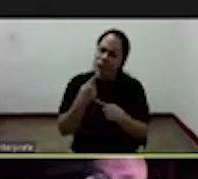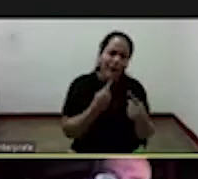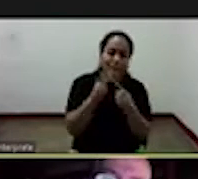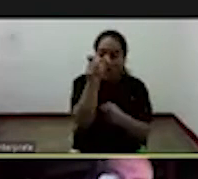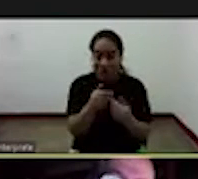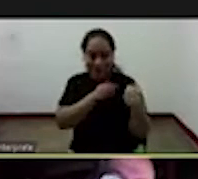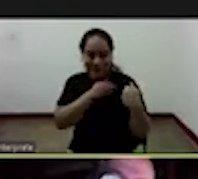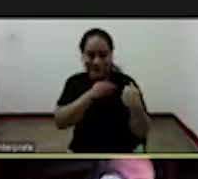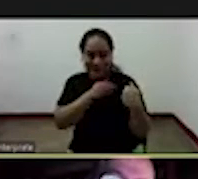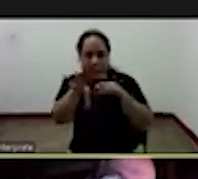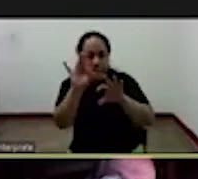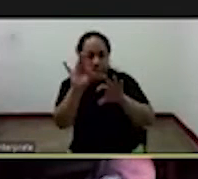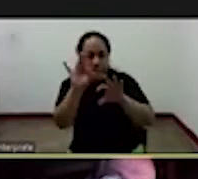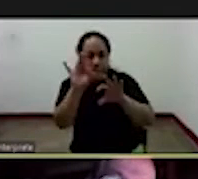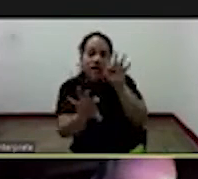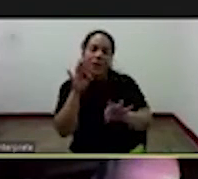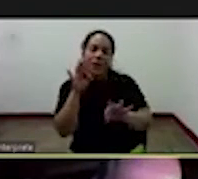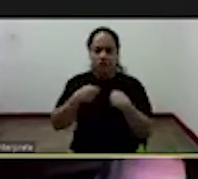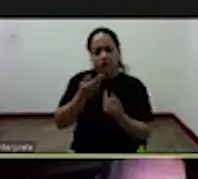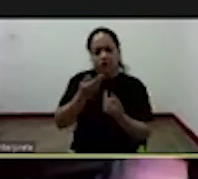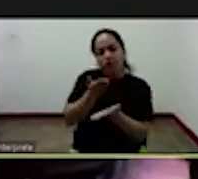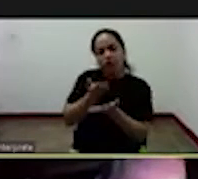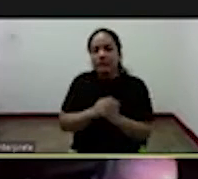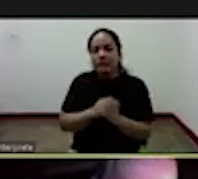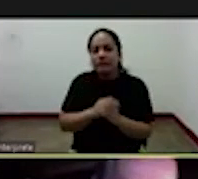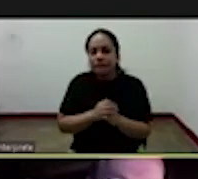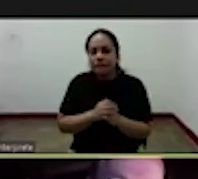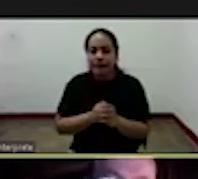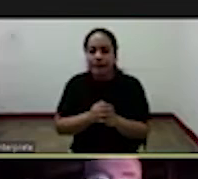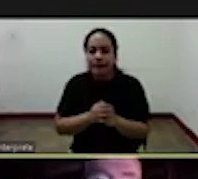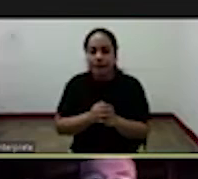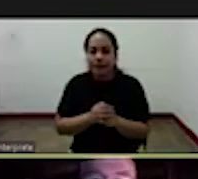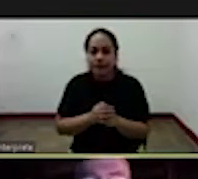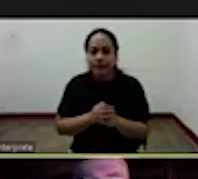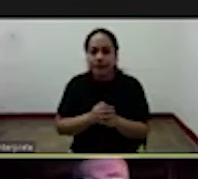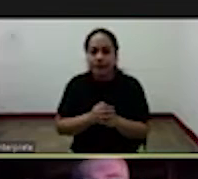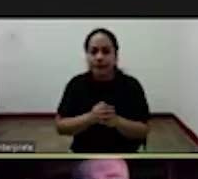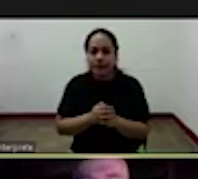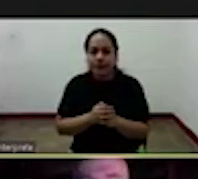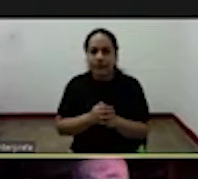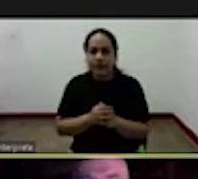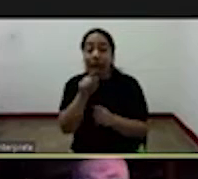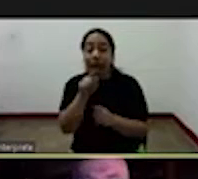yo propuse, la ciudad tiene un castillo medieval